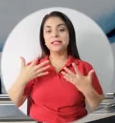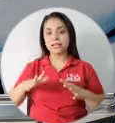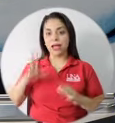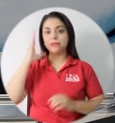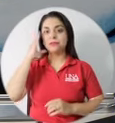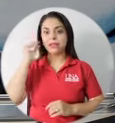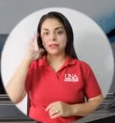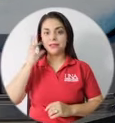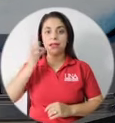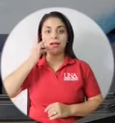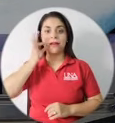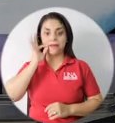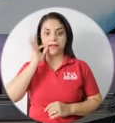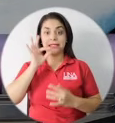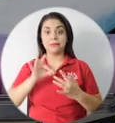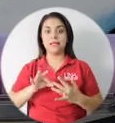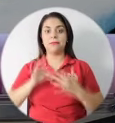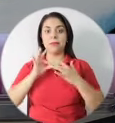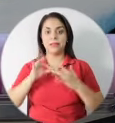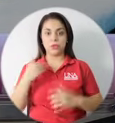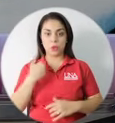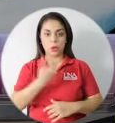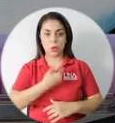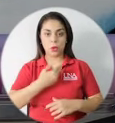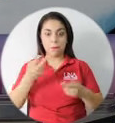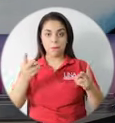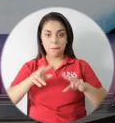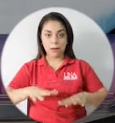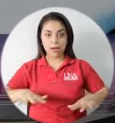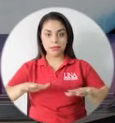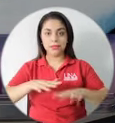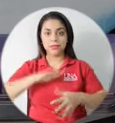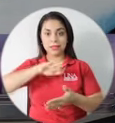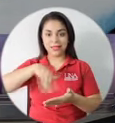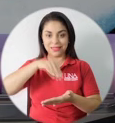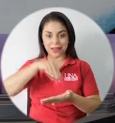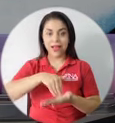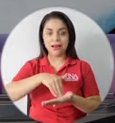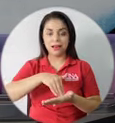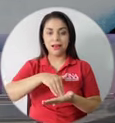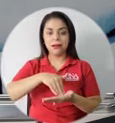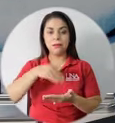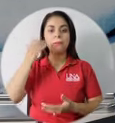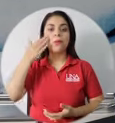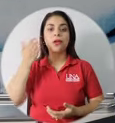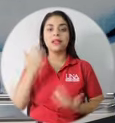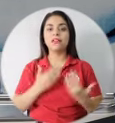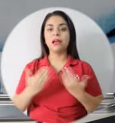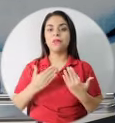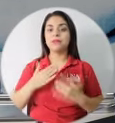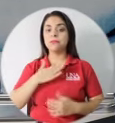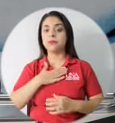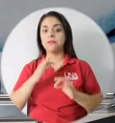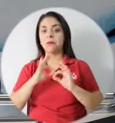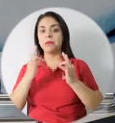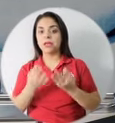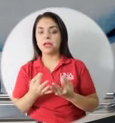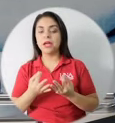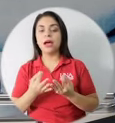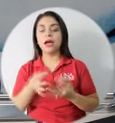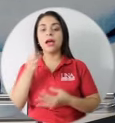café, más si somos de las zonas del Valle Central, sea porque nuestras familias